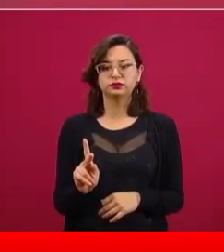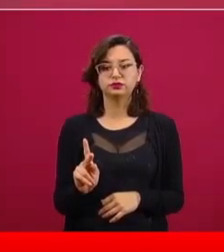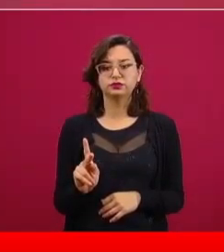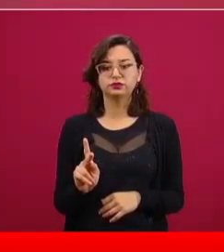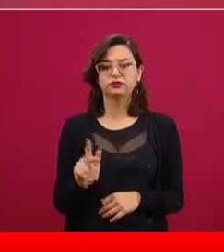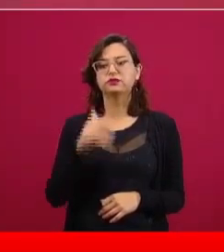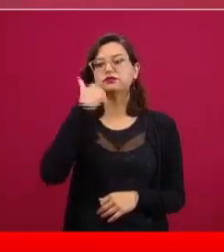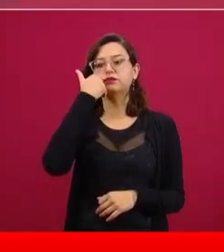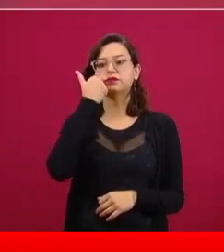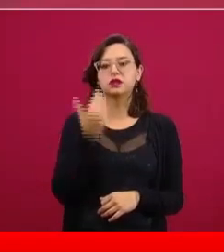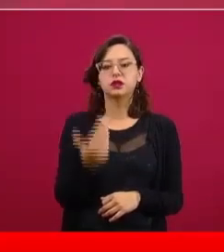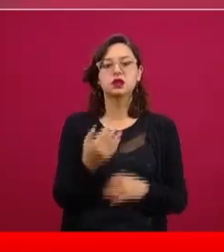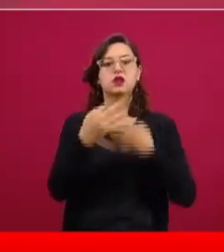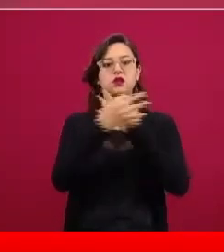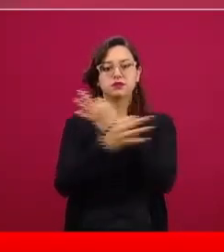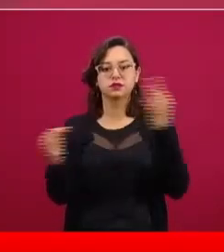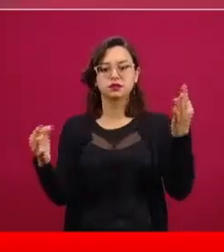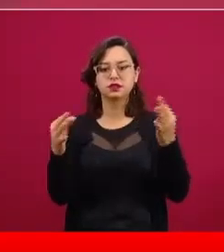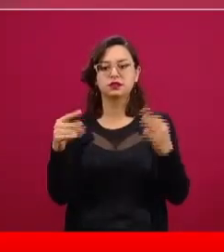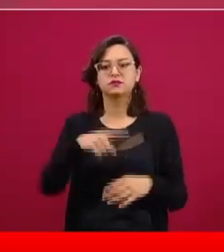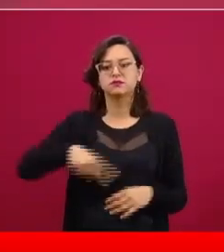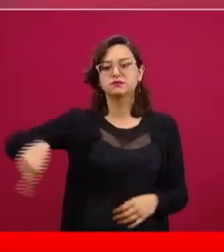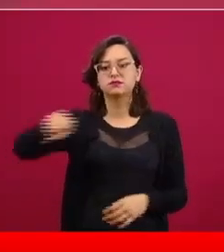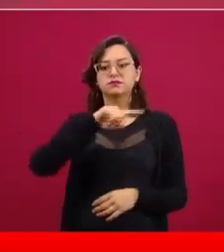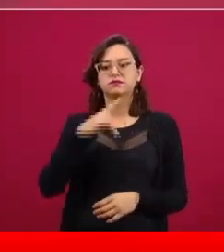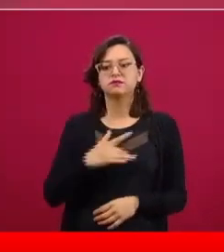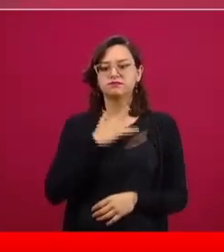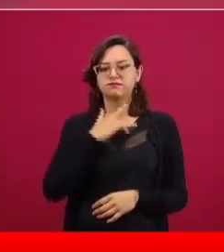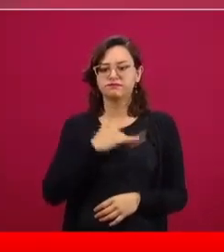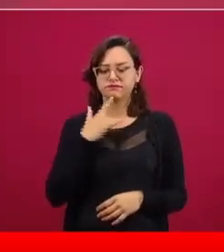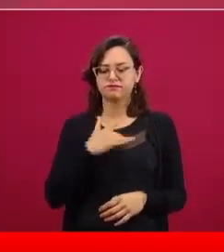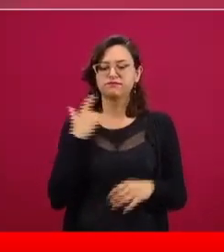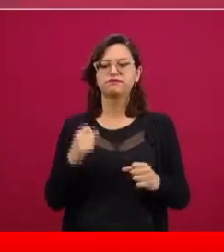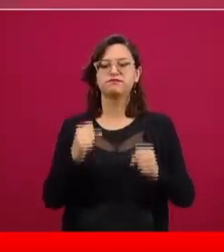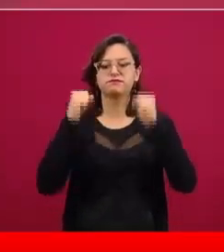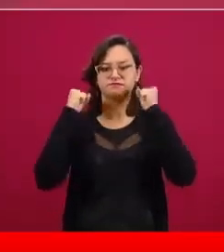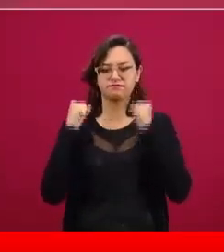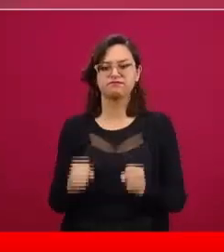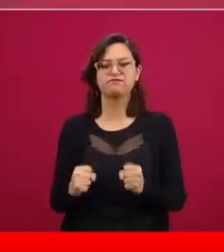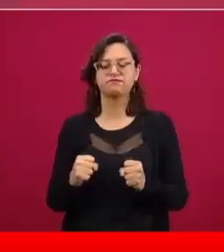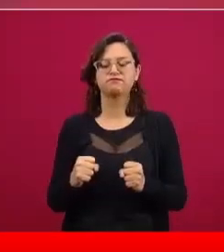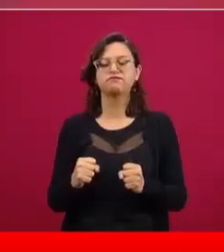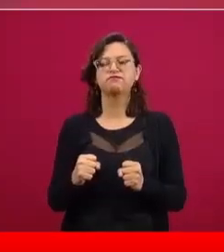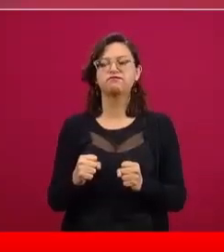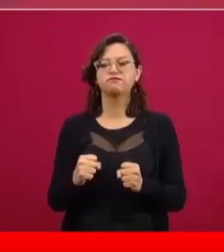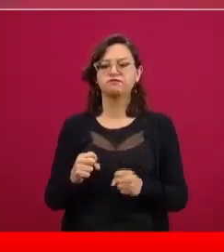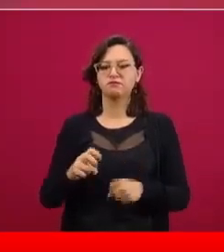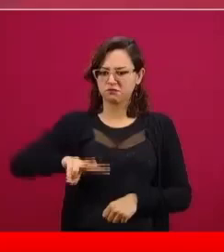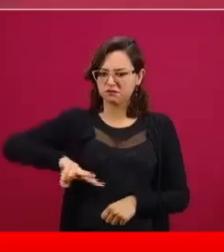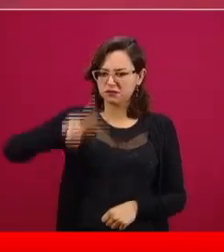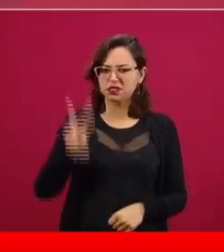la garantía, la seguridad de que vamos a poder los mexicanos